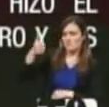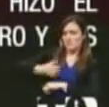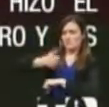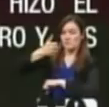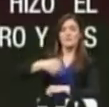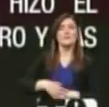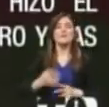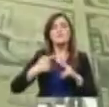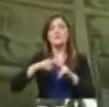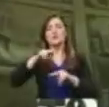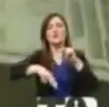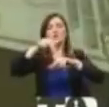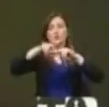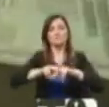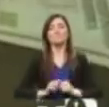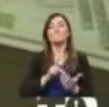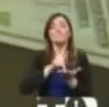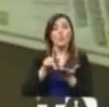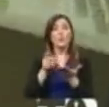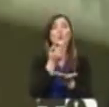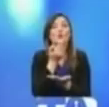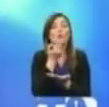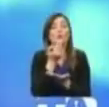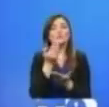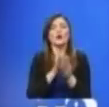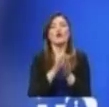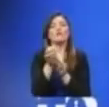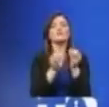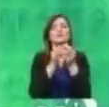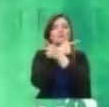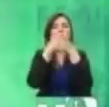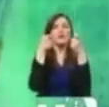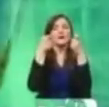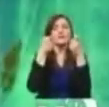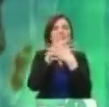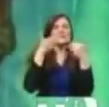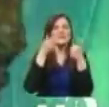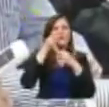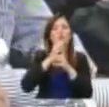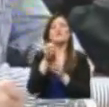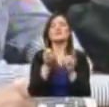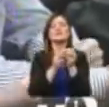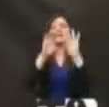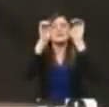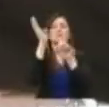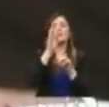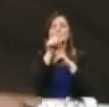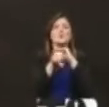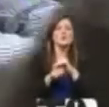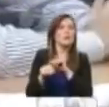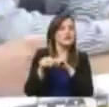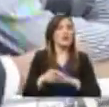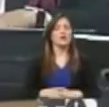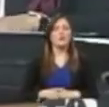las obras iniciaron. Esos pagos fueron hechos a través del sector de operaciones estructuradas de Odebrecht. Lo revelado por los delatores